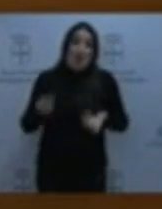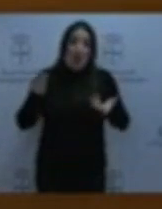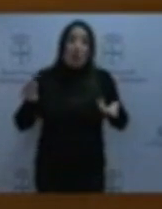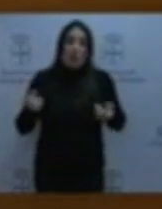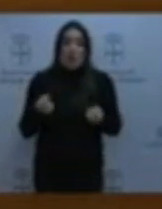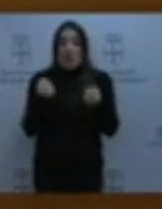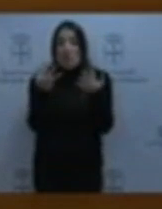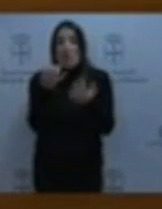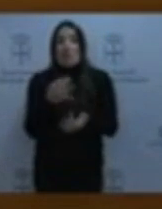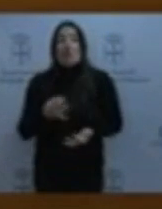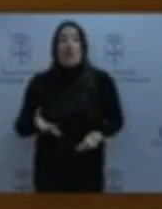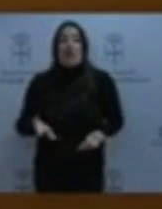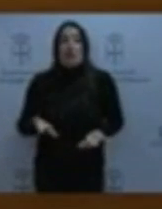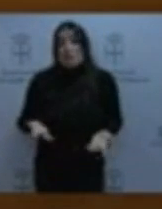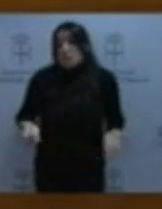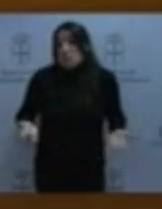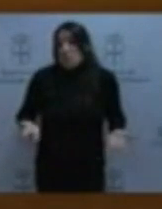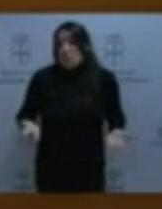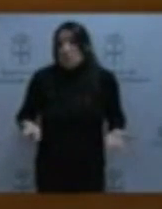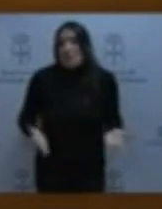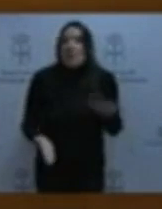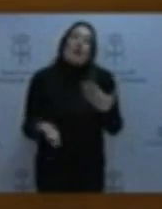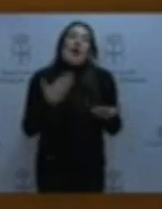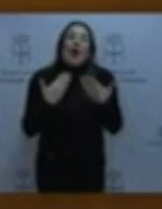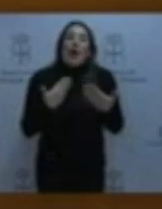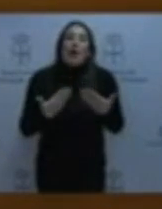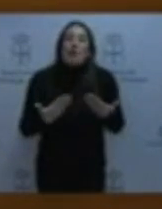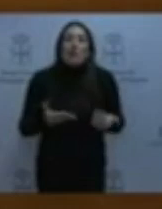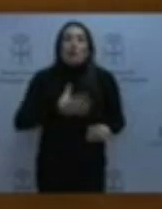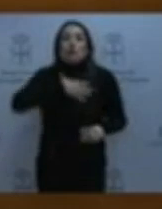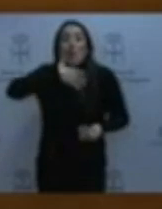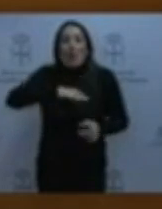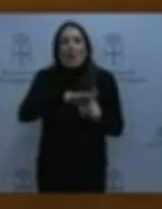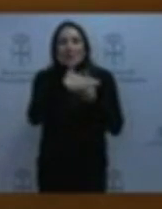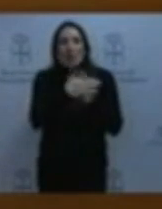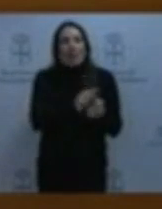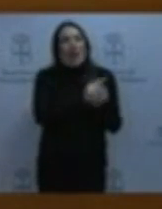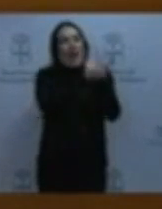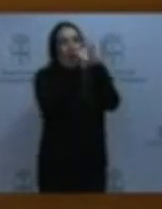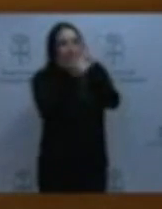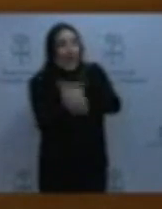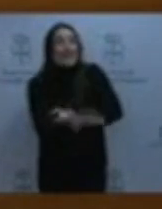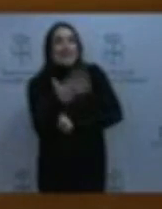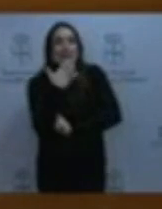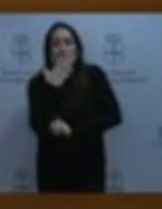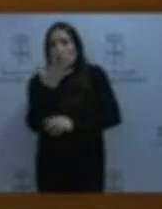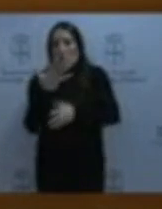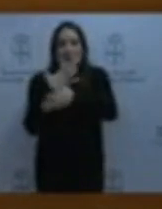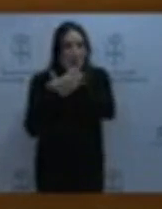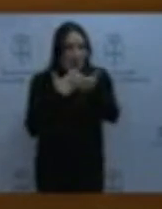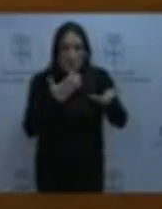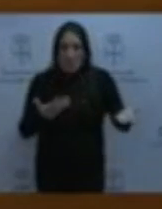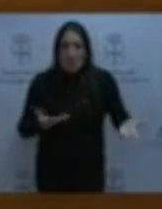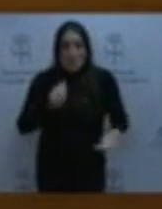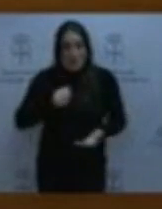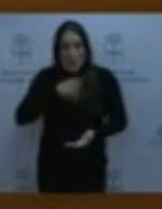deuda. Estamos hablando de que es posible revertir esa situación si, por ejemplo, y es lo que les estamos poniendo